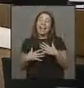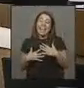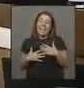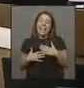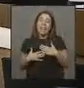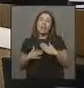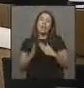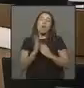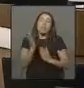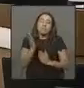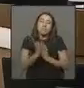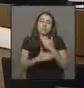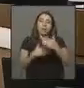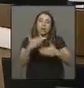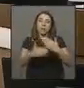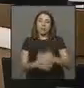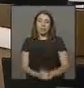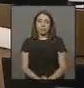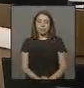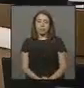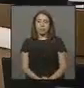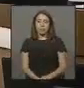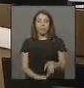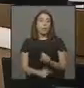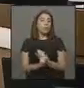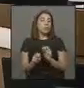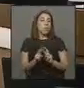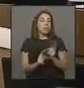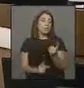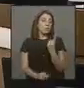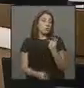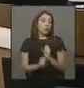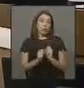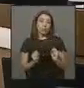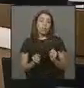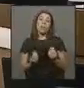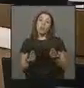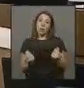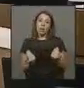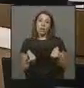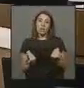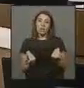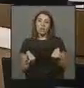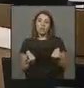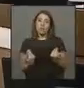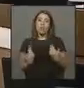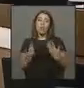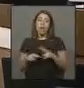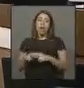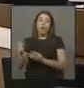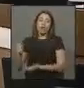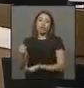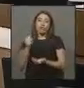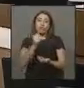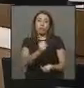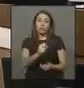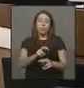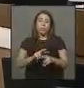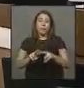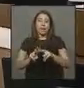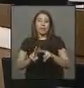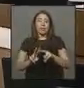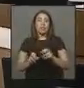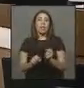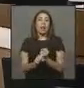de salir adelante. Pero reitero, esto no lo podemos hacer solos, necesitamos proporcionar los recursos necesarios para llevar a cabo